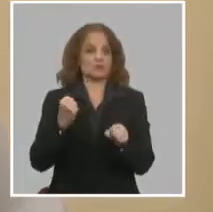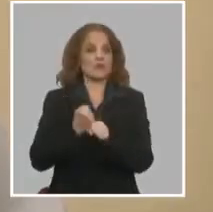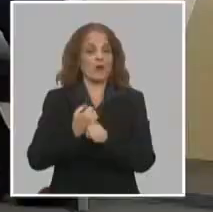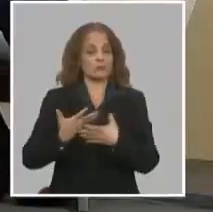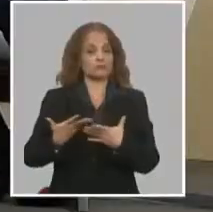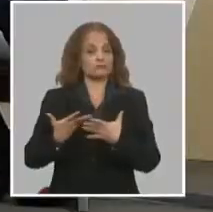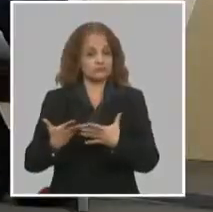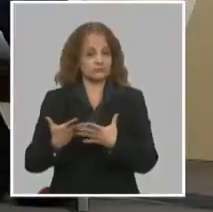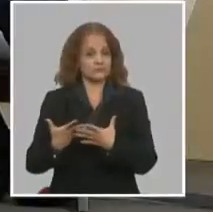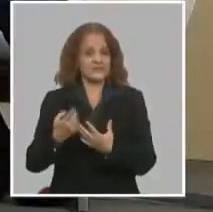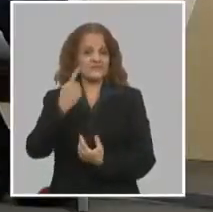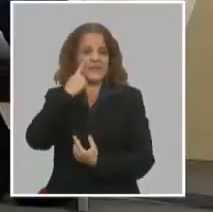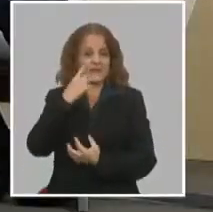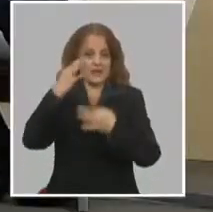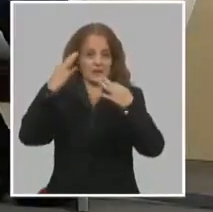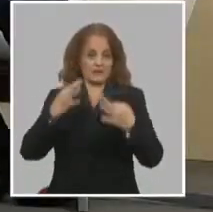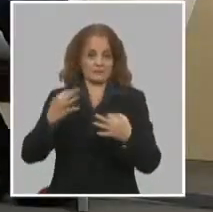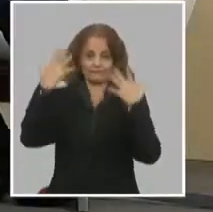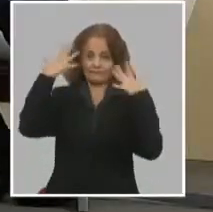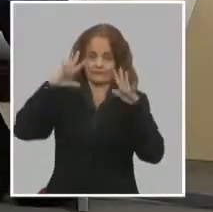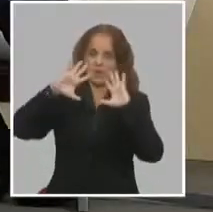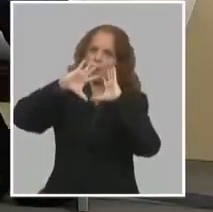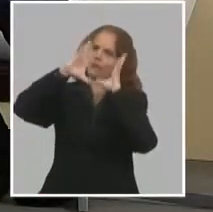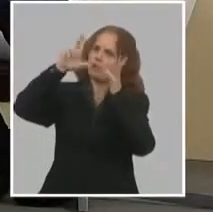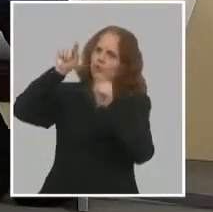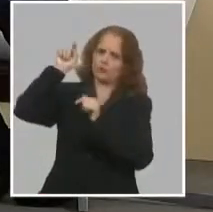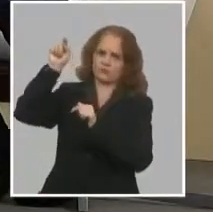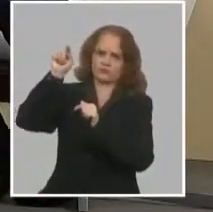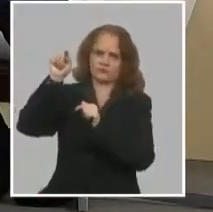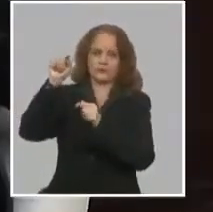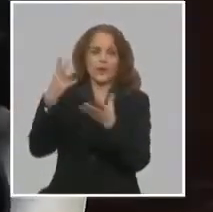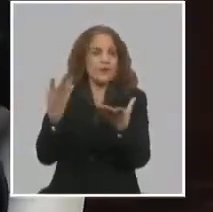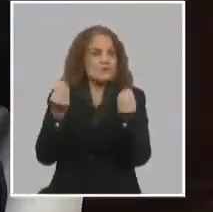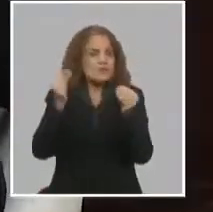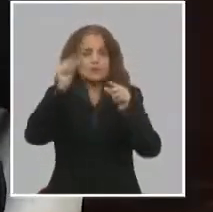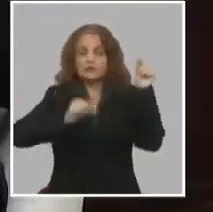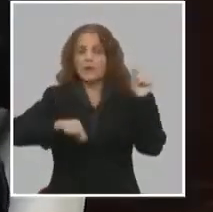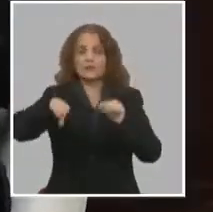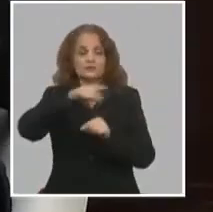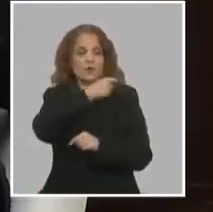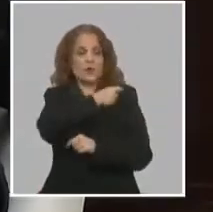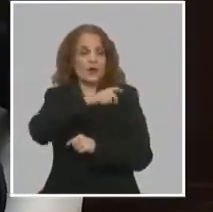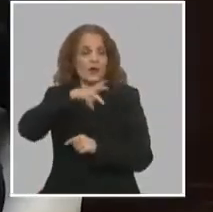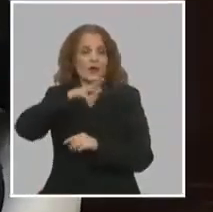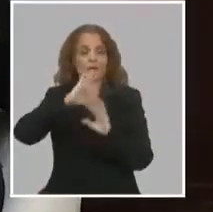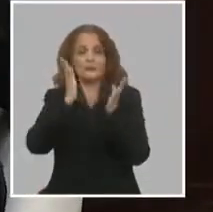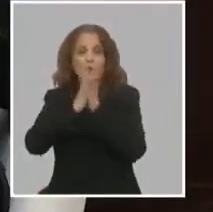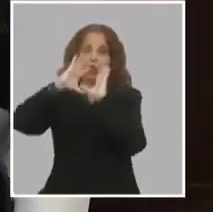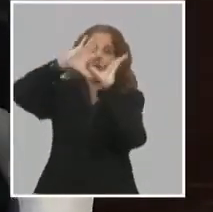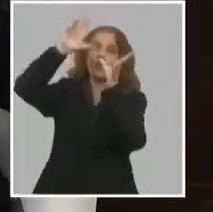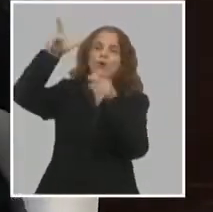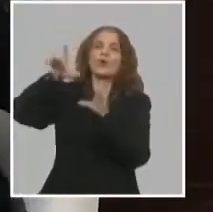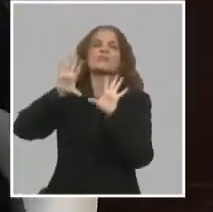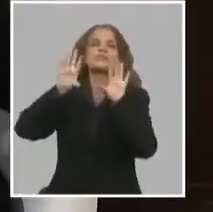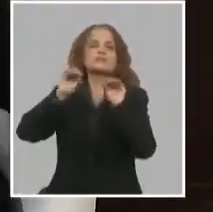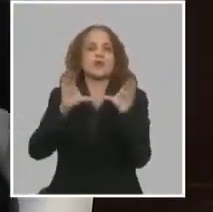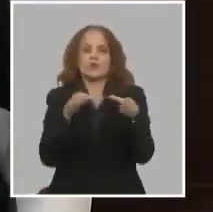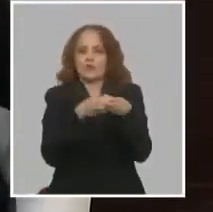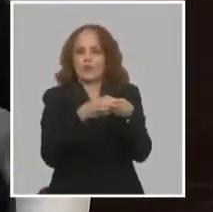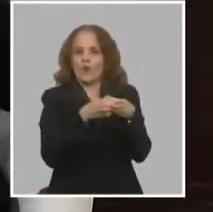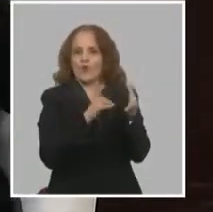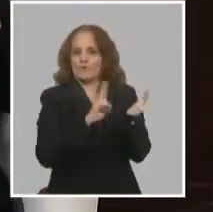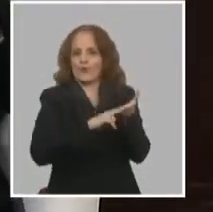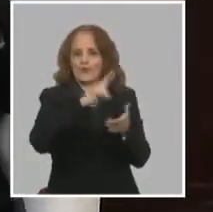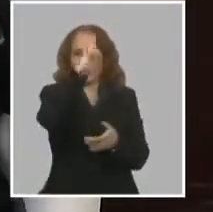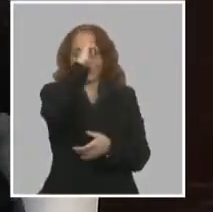reconocida por el mundo. Hoy muchísimas personas del planeta están nominando al contingente Henry Reef para el Premio Nobel de la